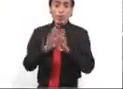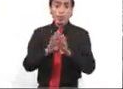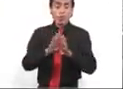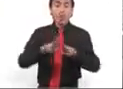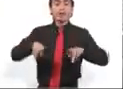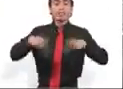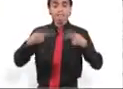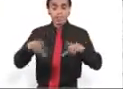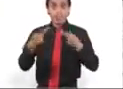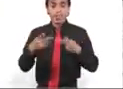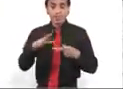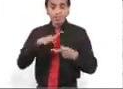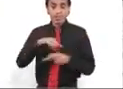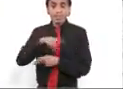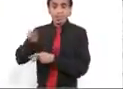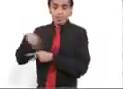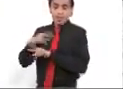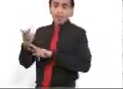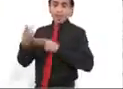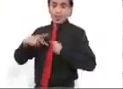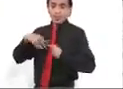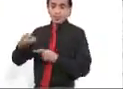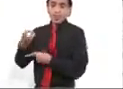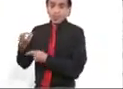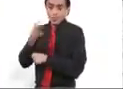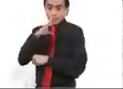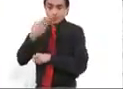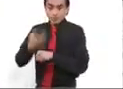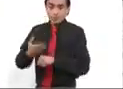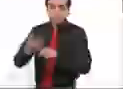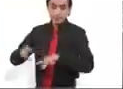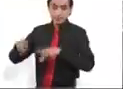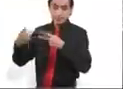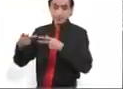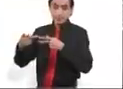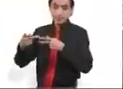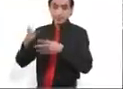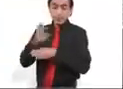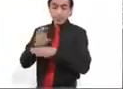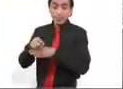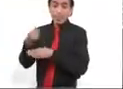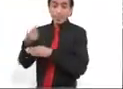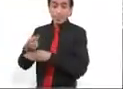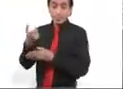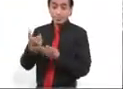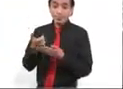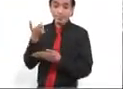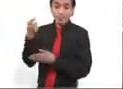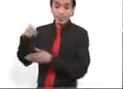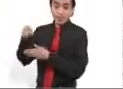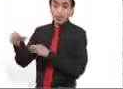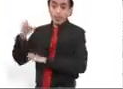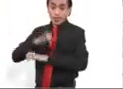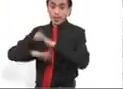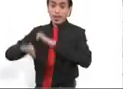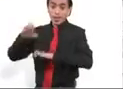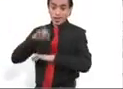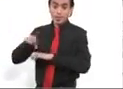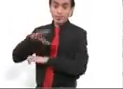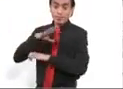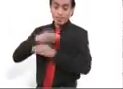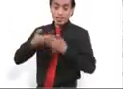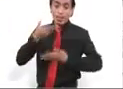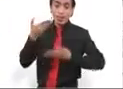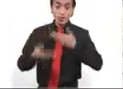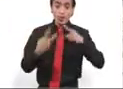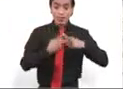vende por parte de los concesionarios. Y lo que resulta es parte para la empresa que ahora opera en el trolebús elevado. No